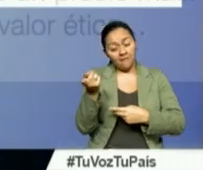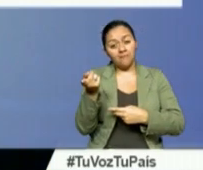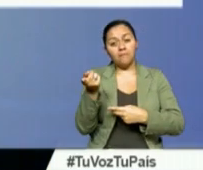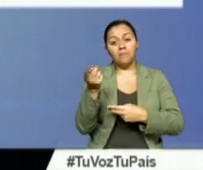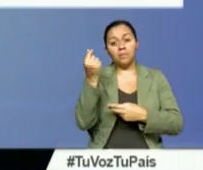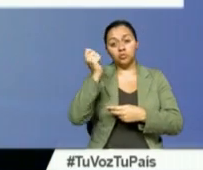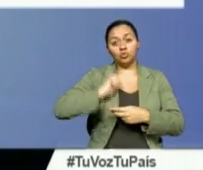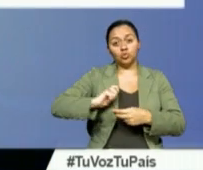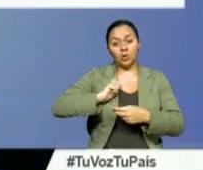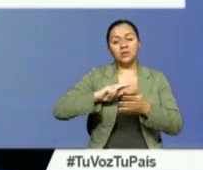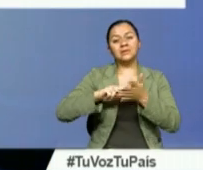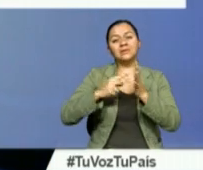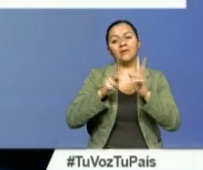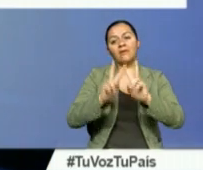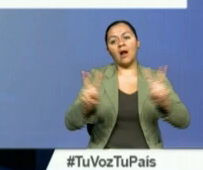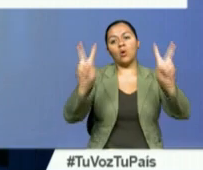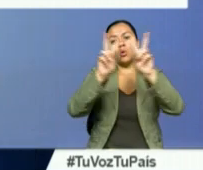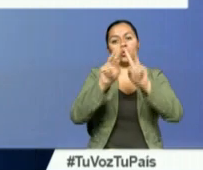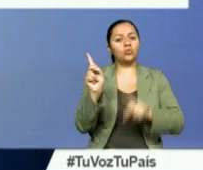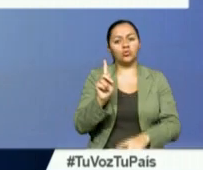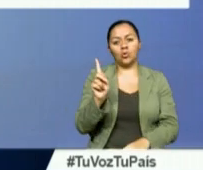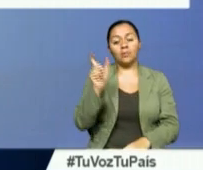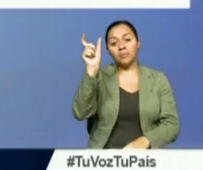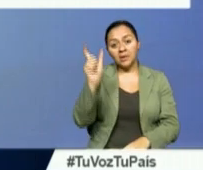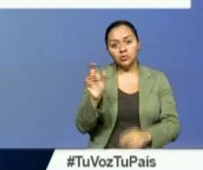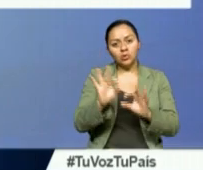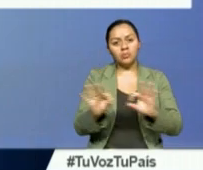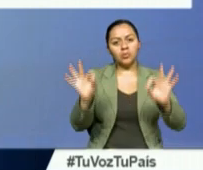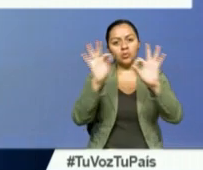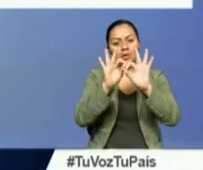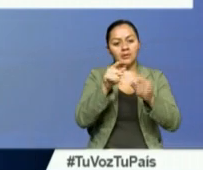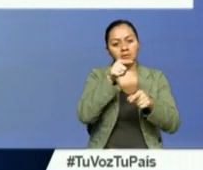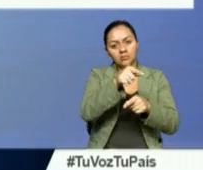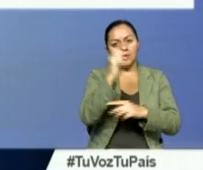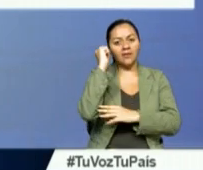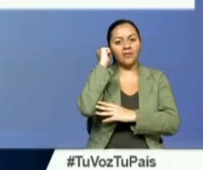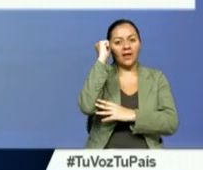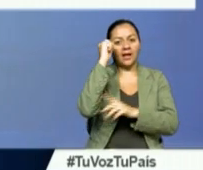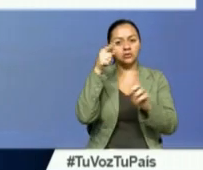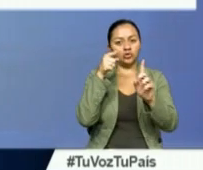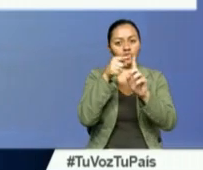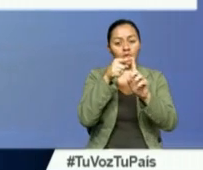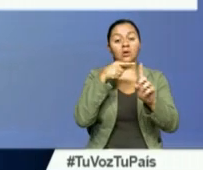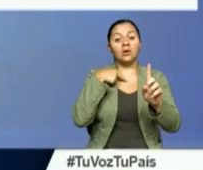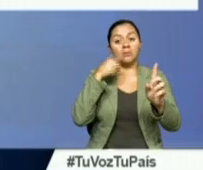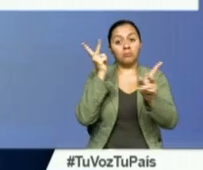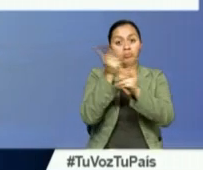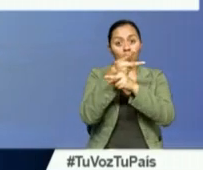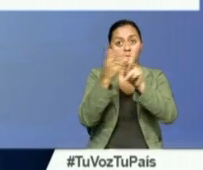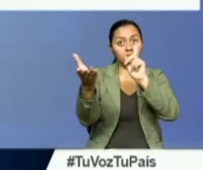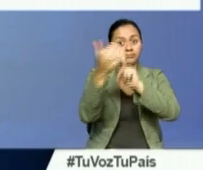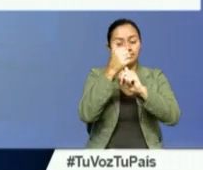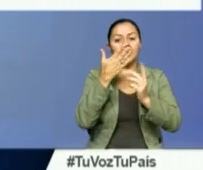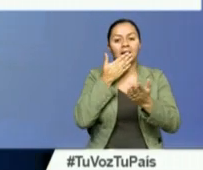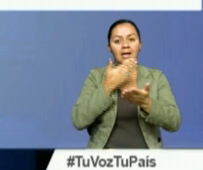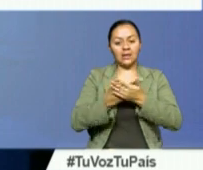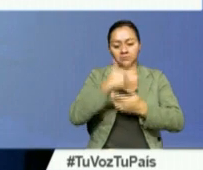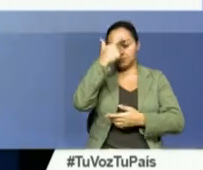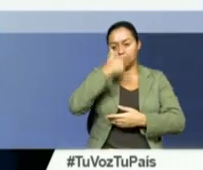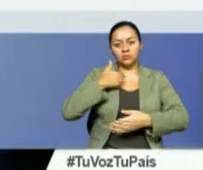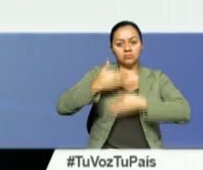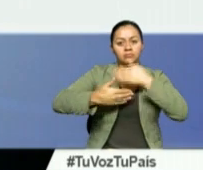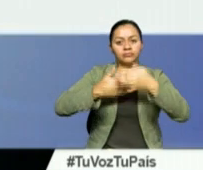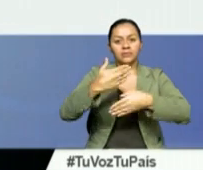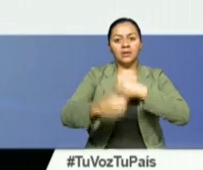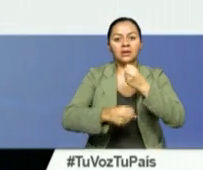ético porque no es un objeto, es sujeto. No es un medio de producción, es el fin mismo de la producción y una forma vital de llenar